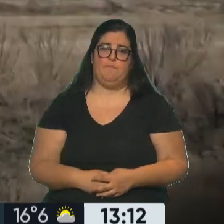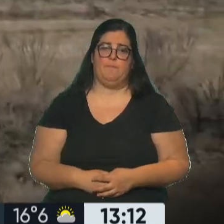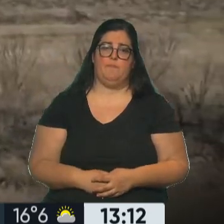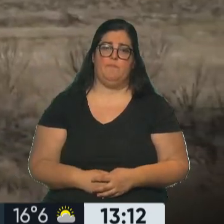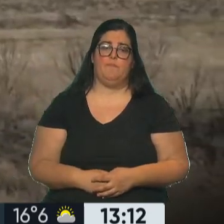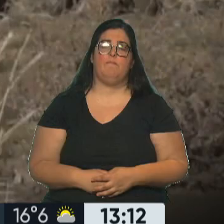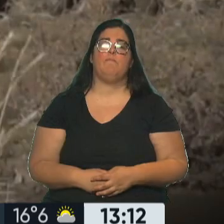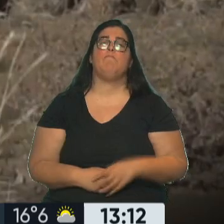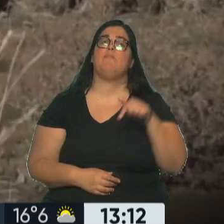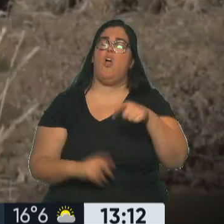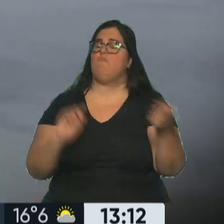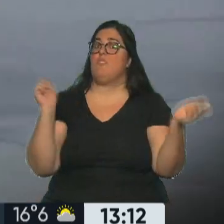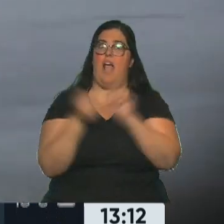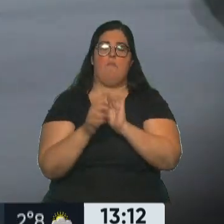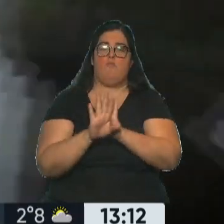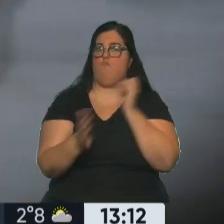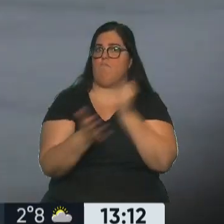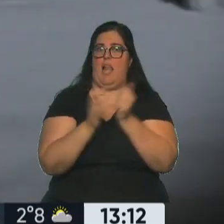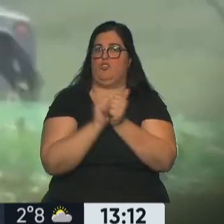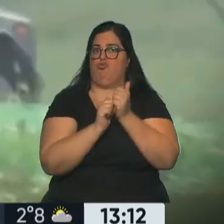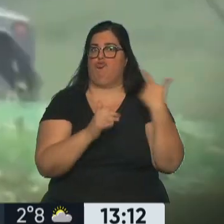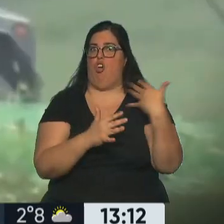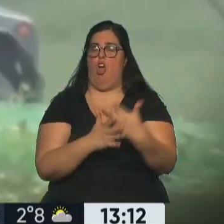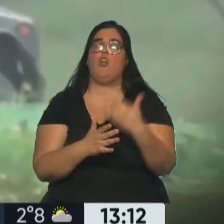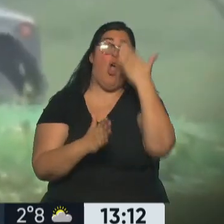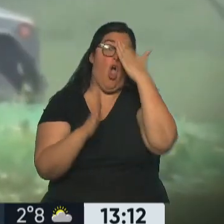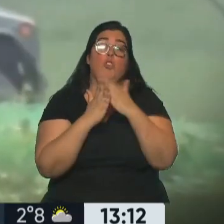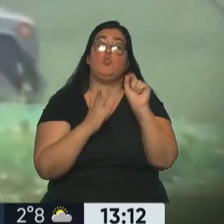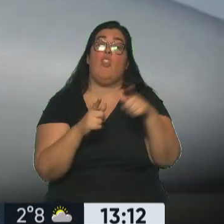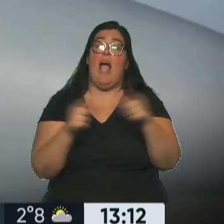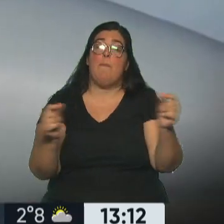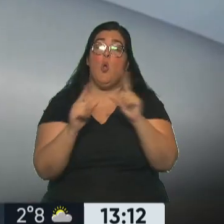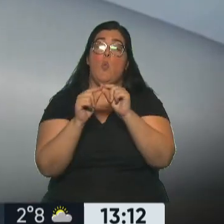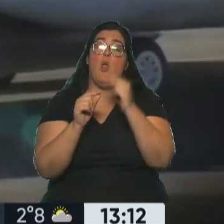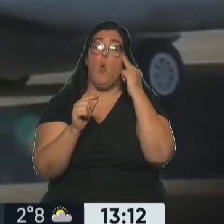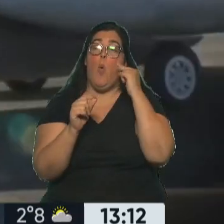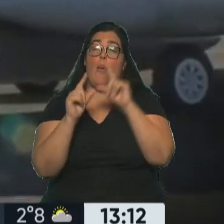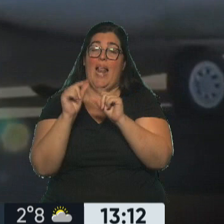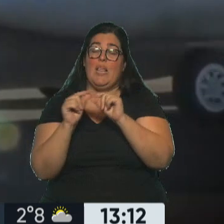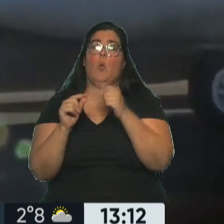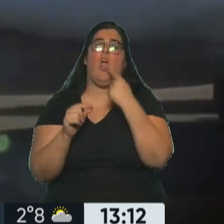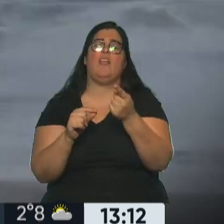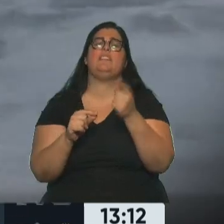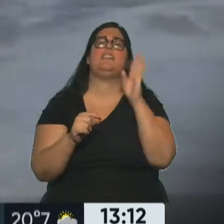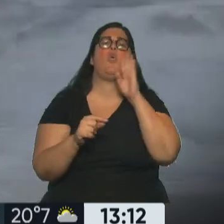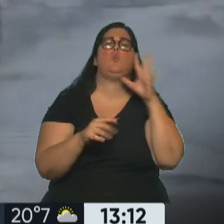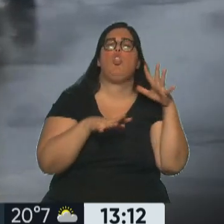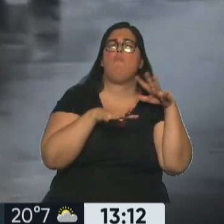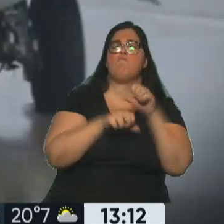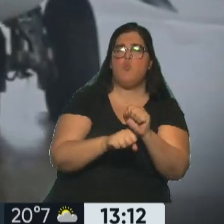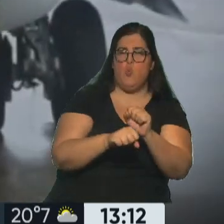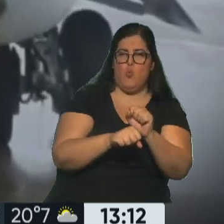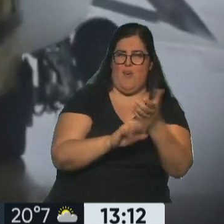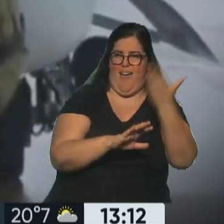Se trata de un cambio sin duda histórico. El artículo 9 de la Constitución japonesa, redactada bajo la tutela de la ocupación estadounidense y todavía